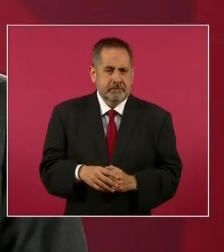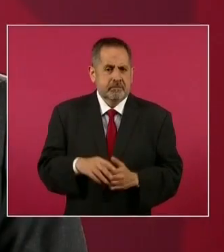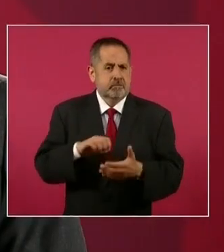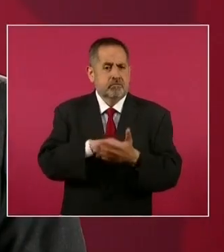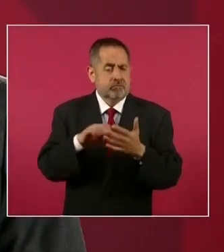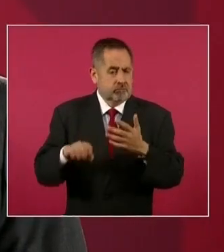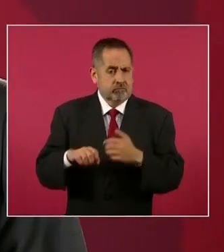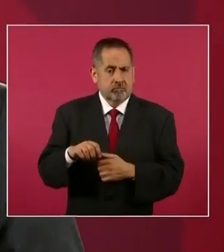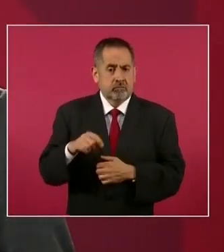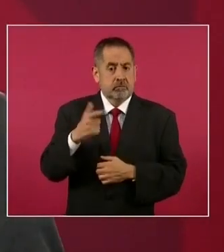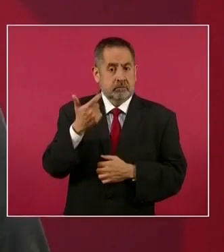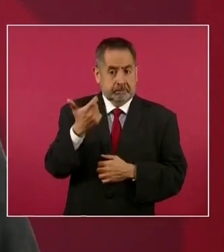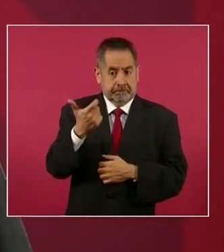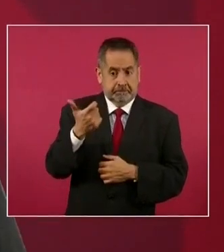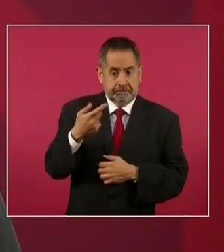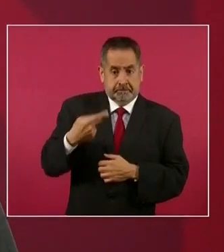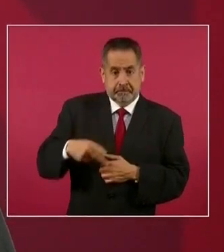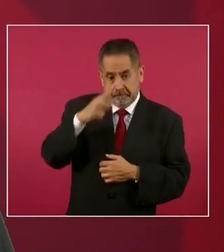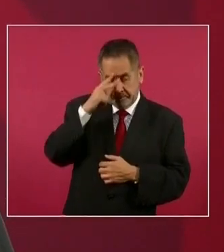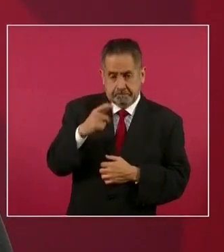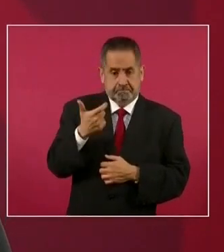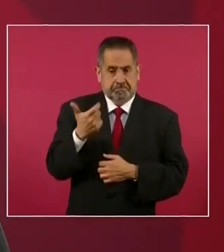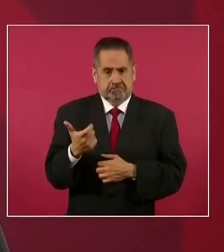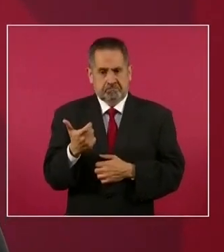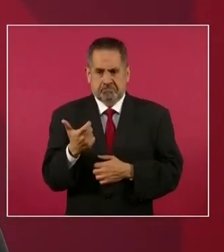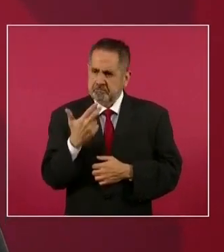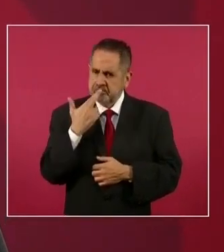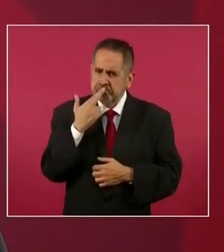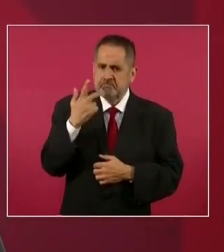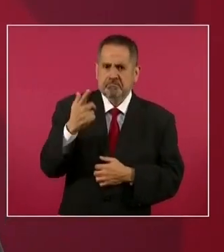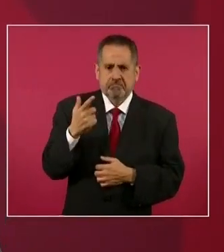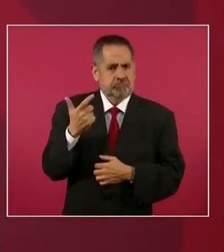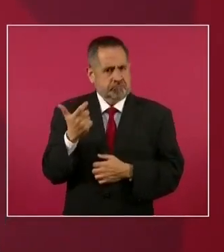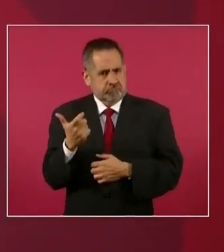sea la moneda